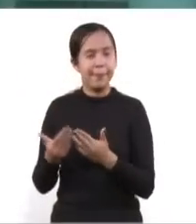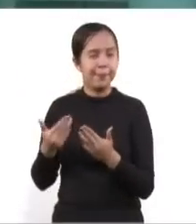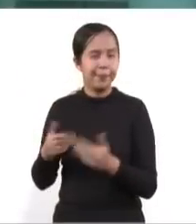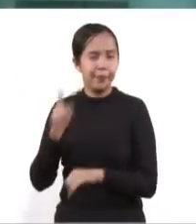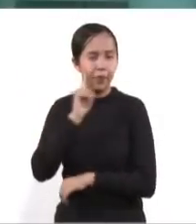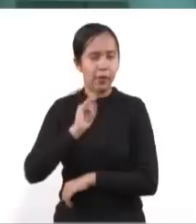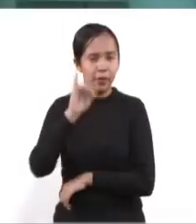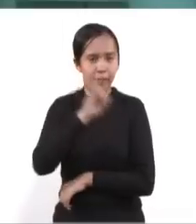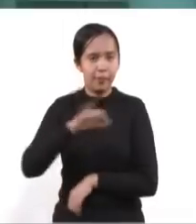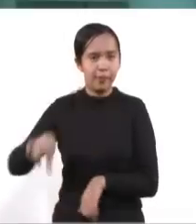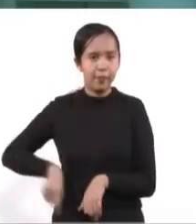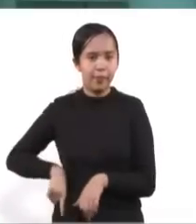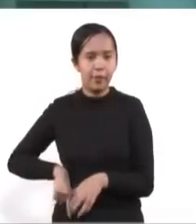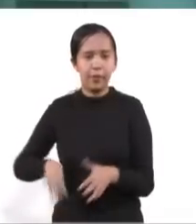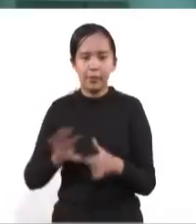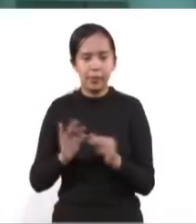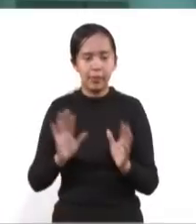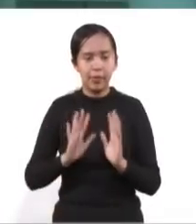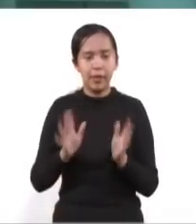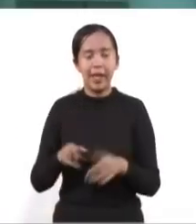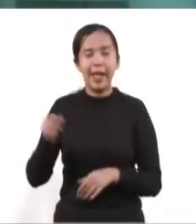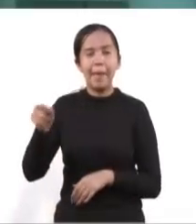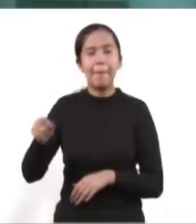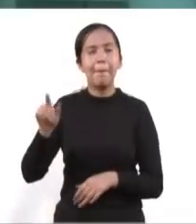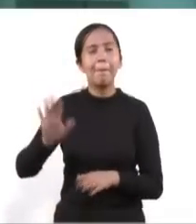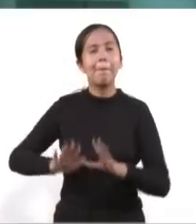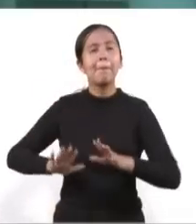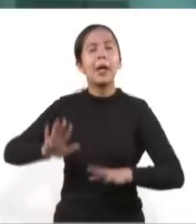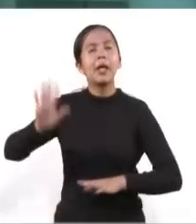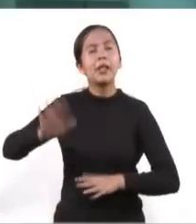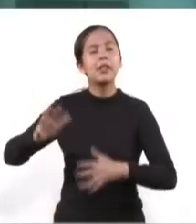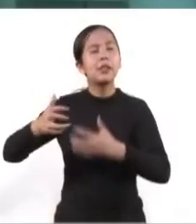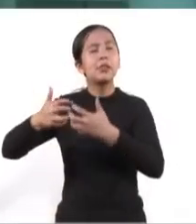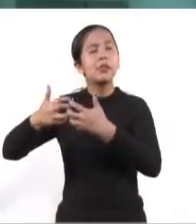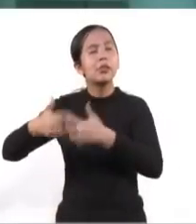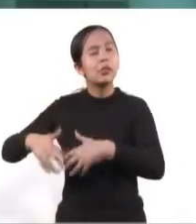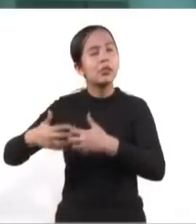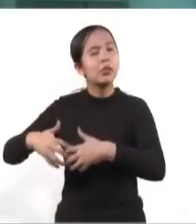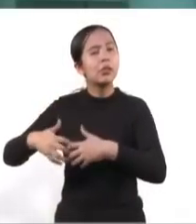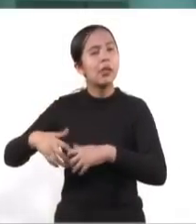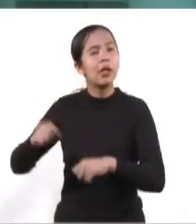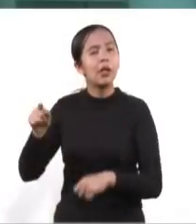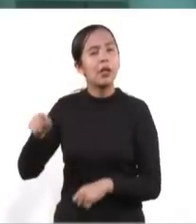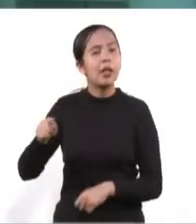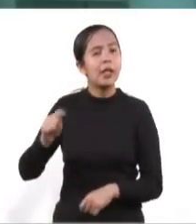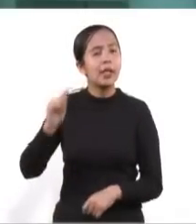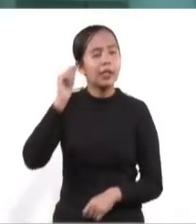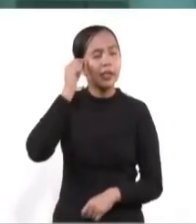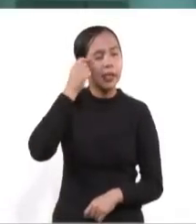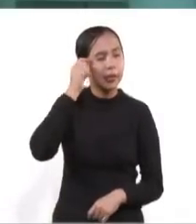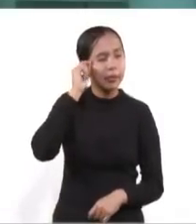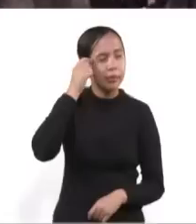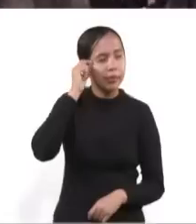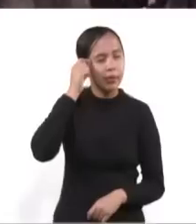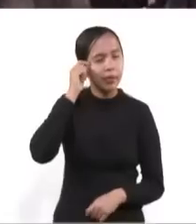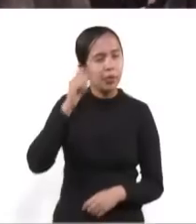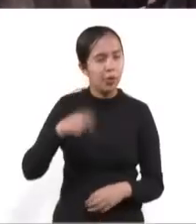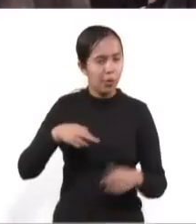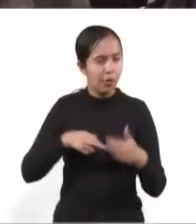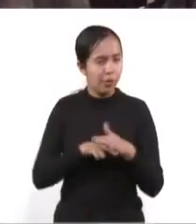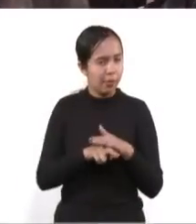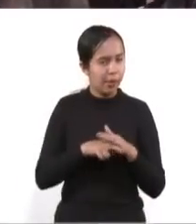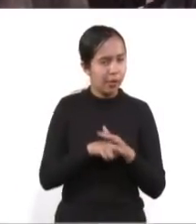jefa de gobierno hace un rato, es el cerebro electrónico del servicio eléctrico de las líneas 1, 2 y